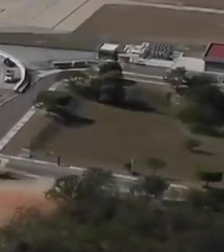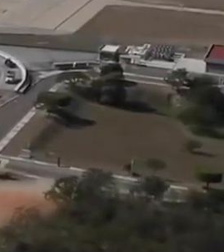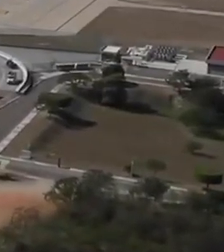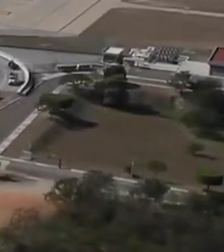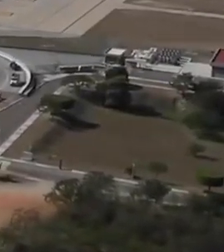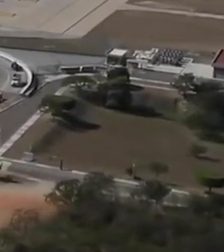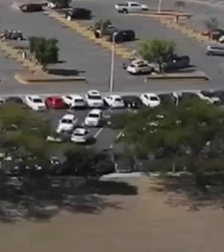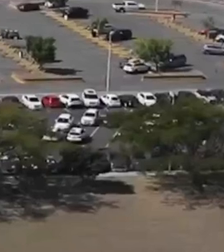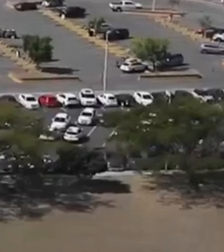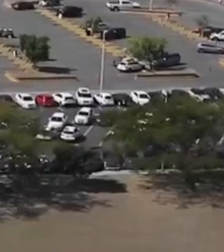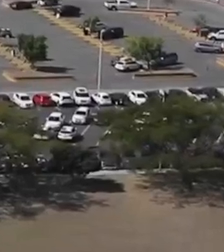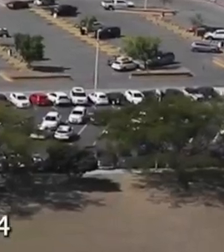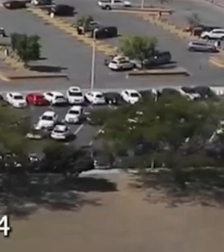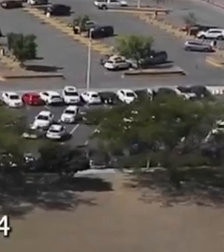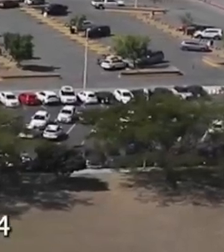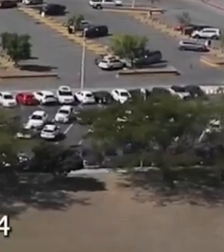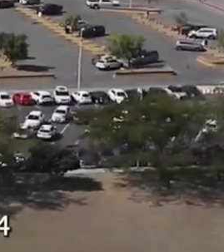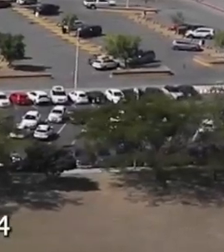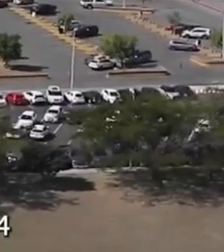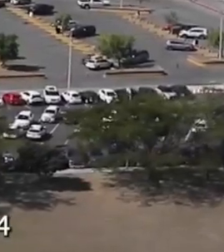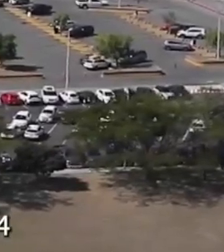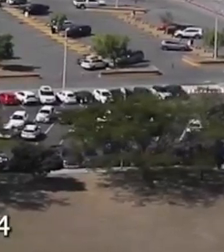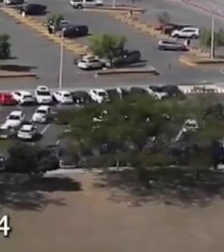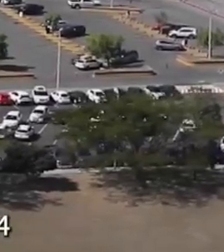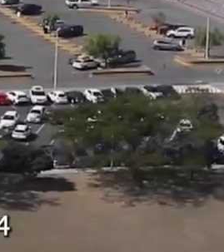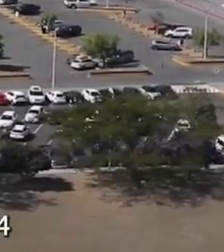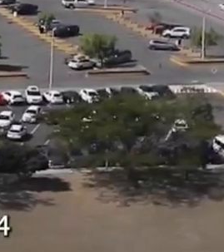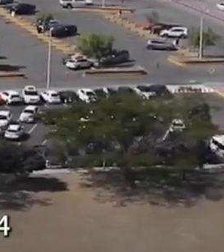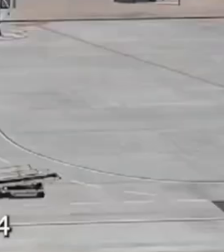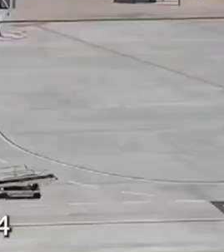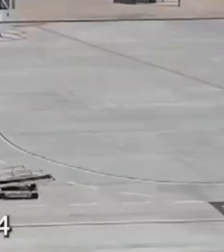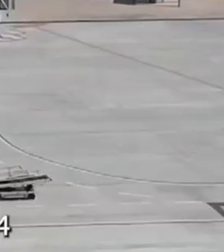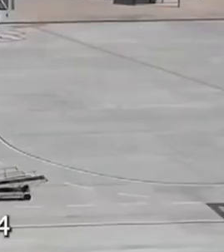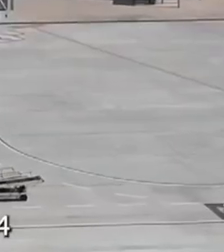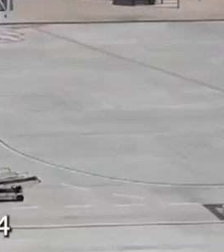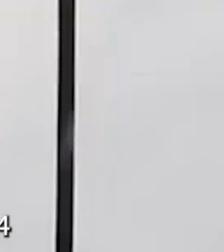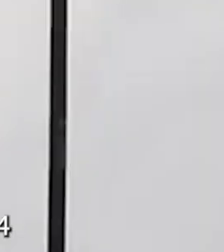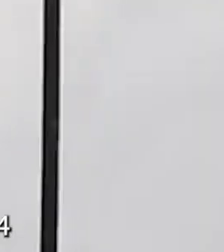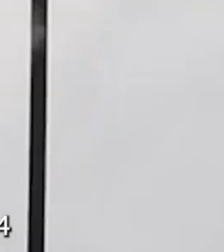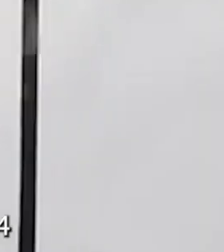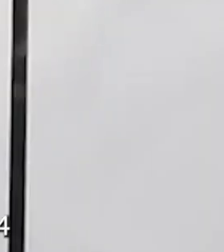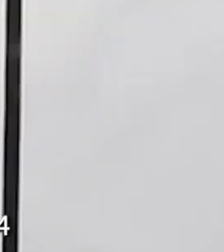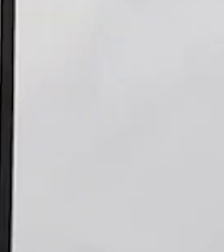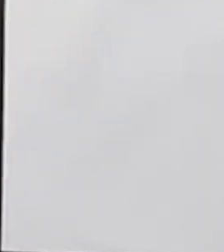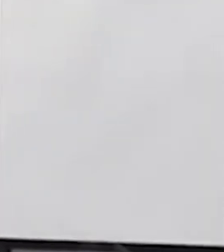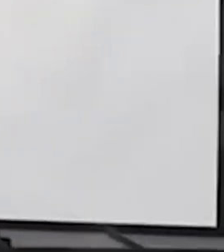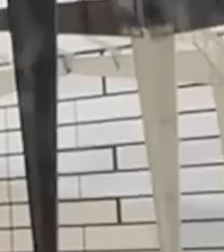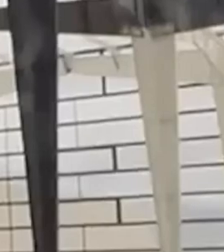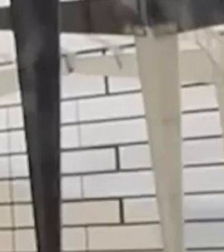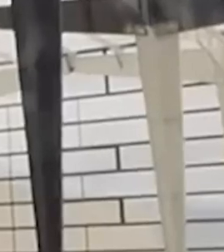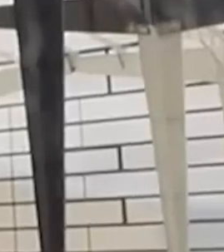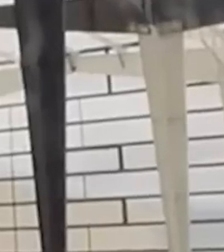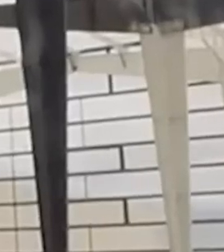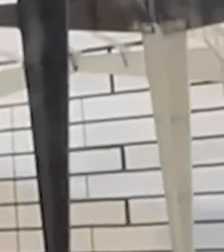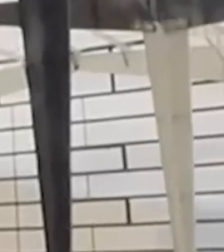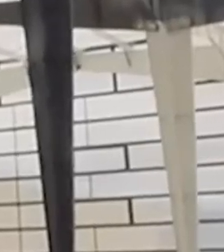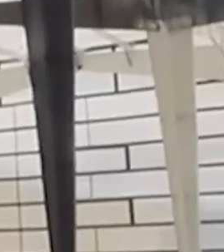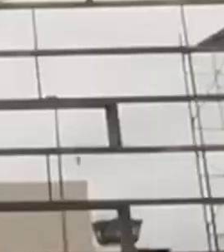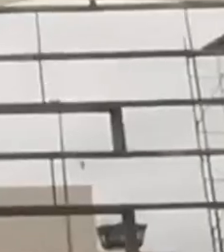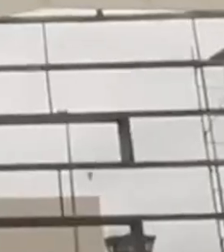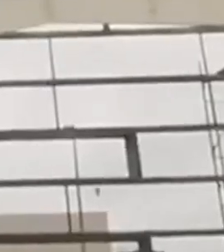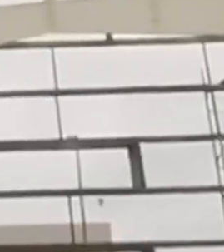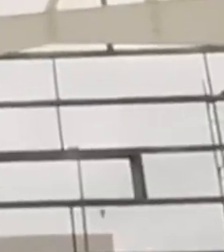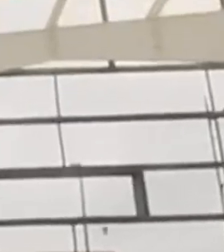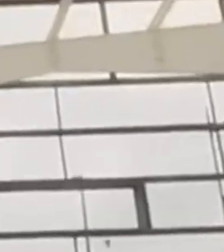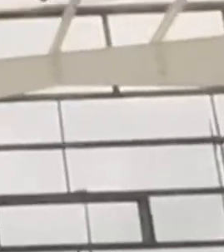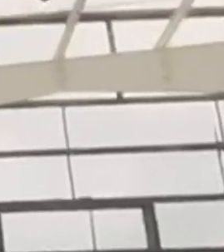estado. En carga aérea del 1 de enero al 11 de julio de 2024 se han transportado 532 toneladas,